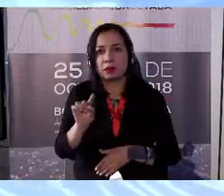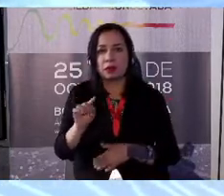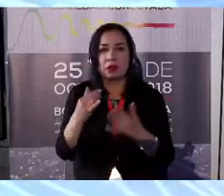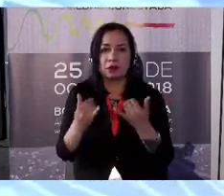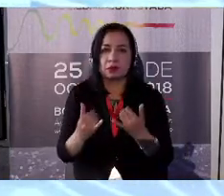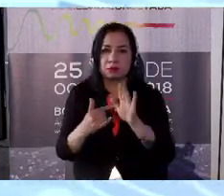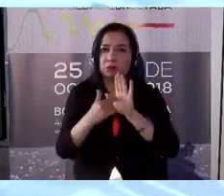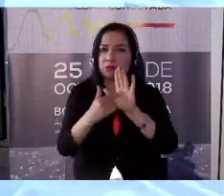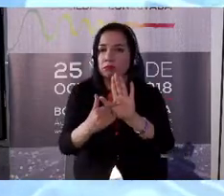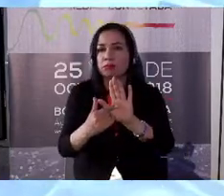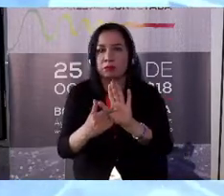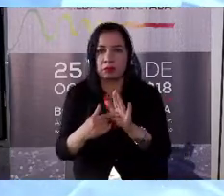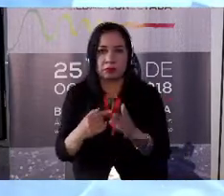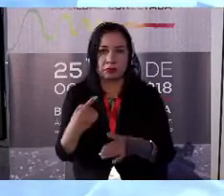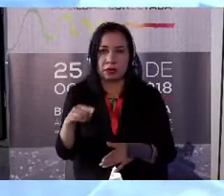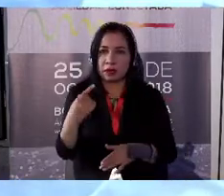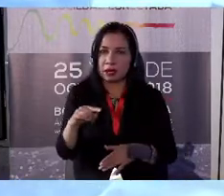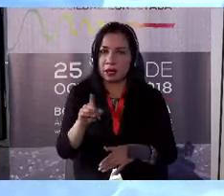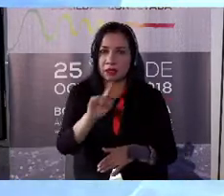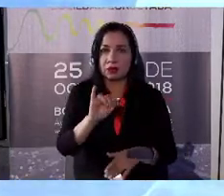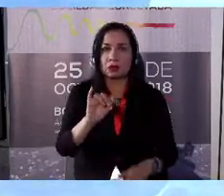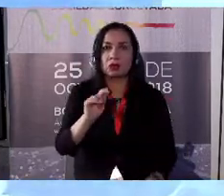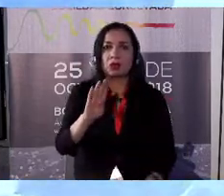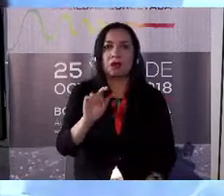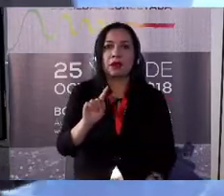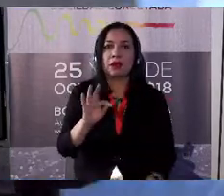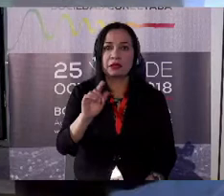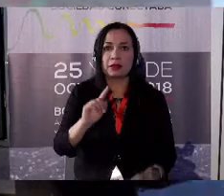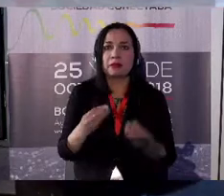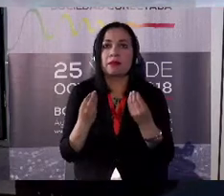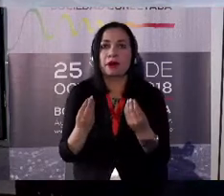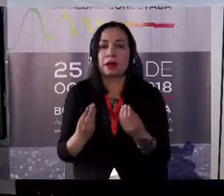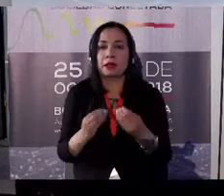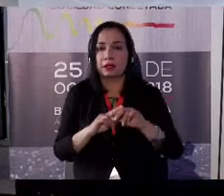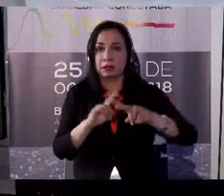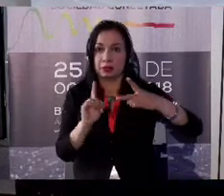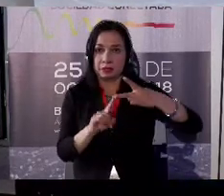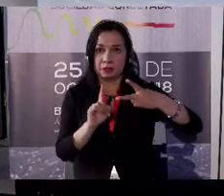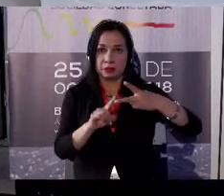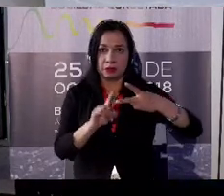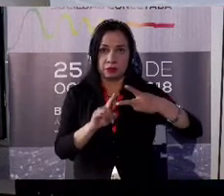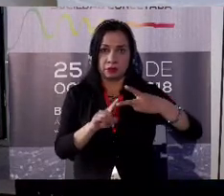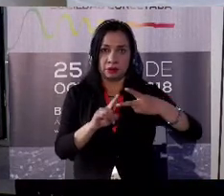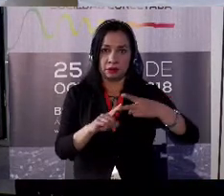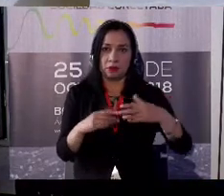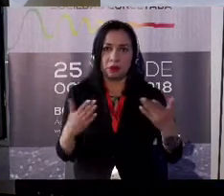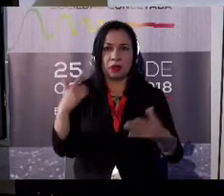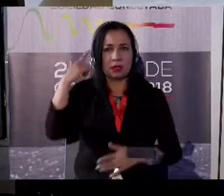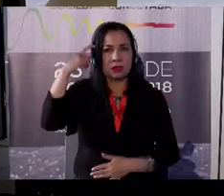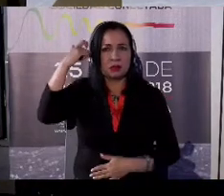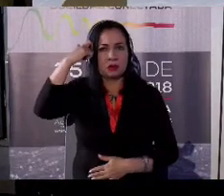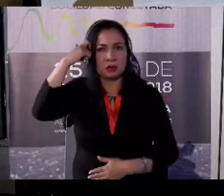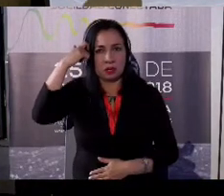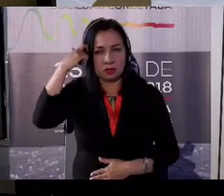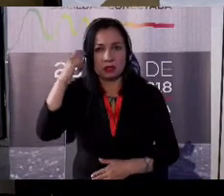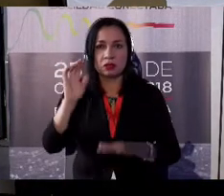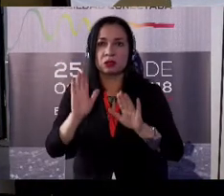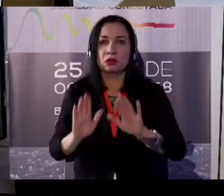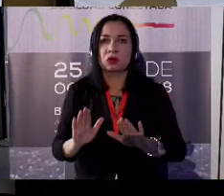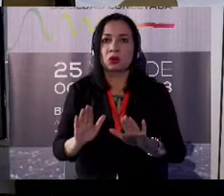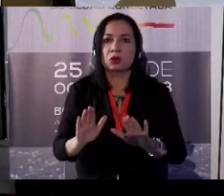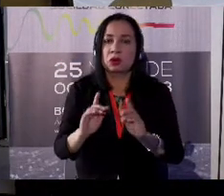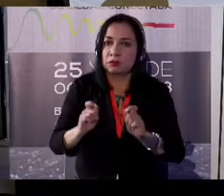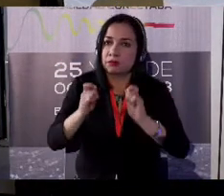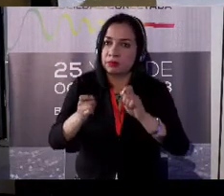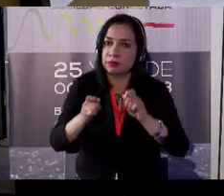subastas. Y la segunda parte, que corresponde a la pregunta en el título, ¿cuáles son los retos para la asignación de frecuencias en 5G?